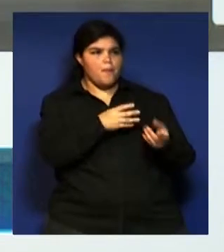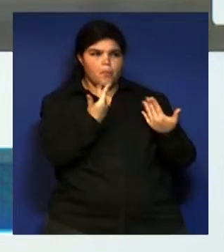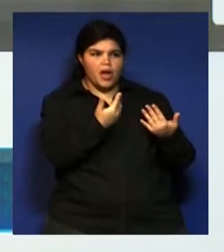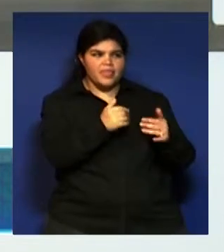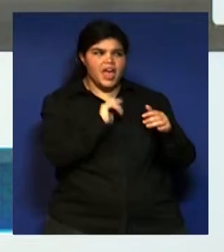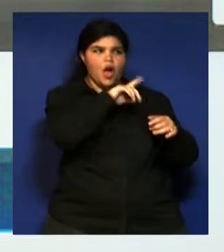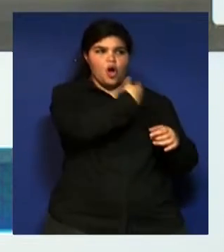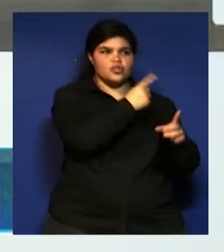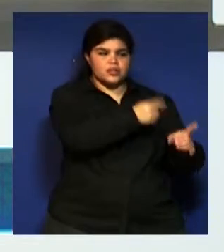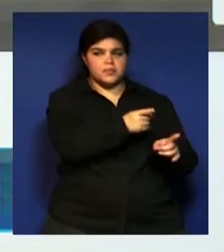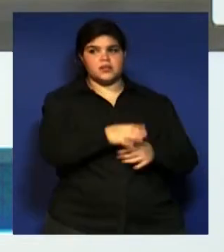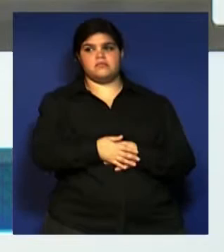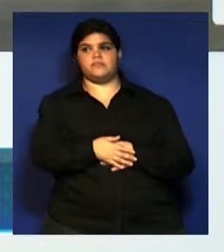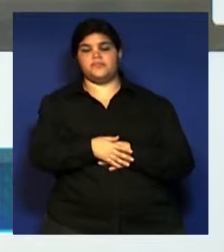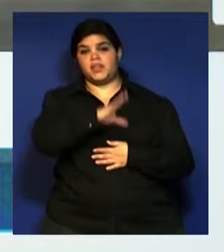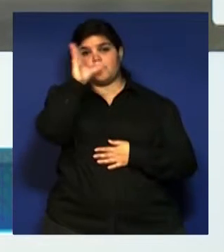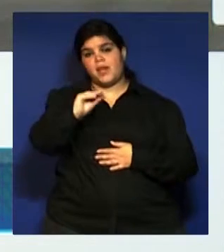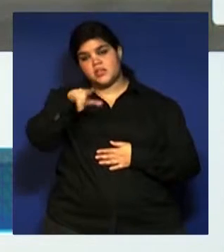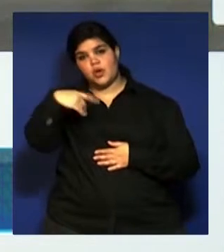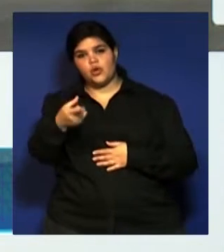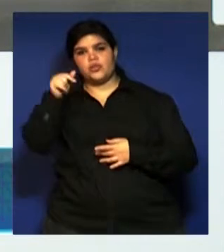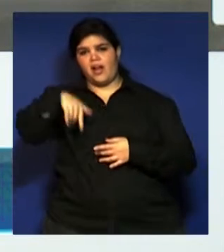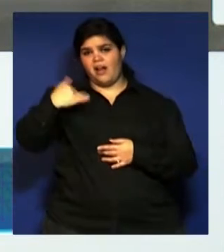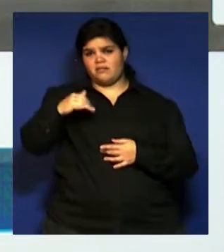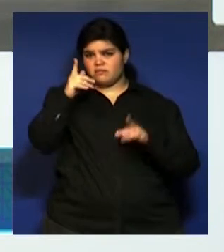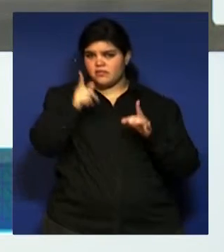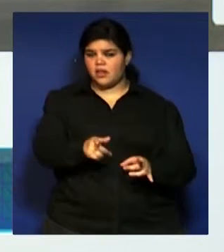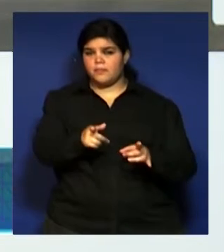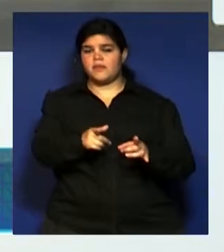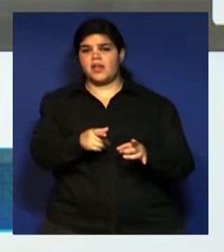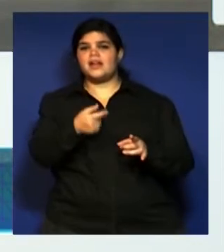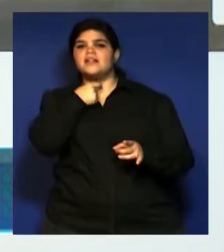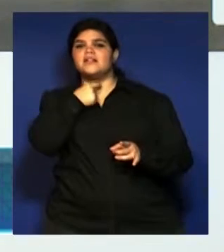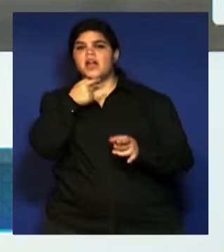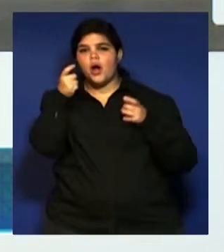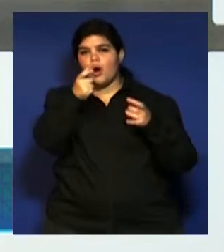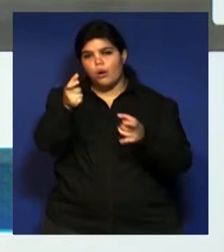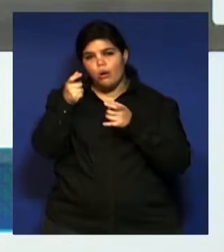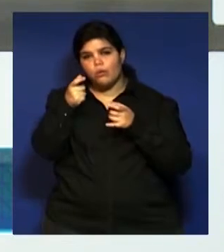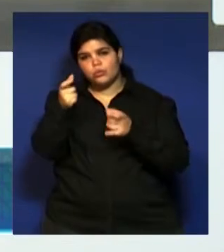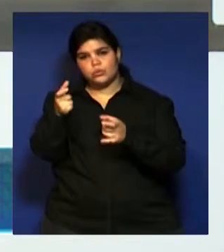otros países y en la Argentina también ha habido distintos intentos de regulación también,